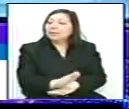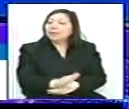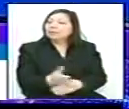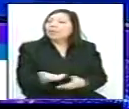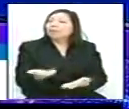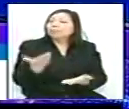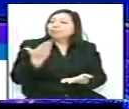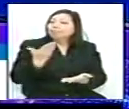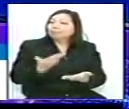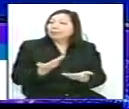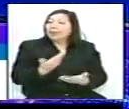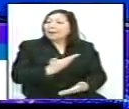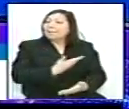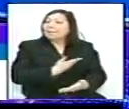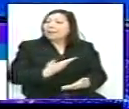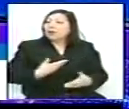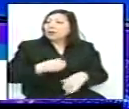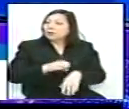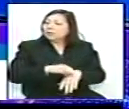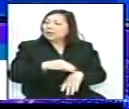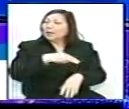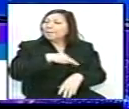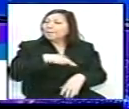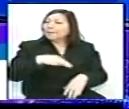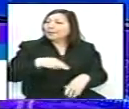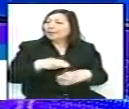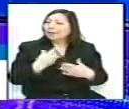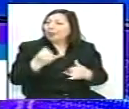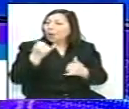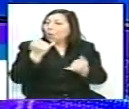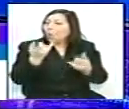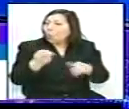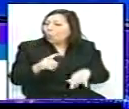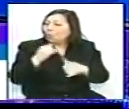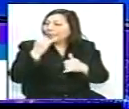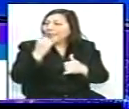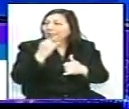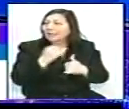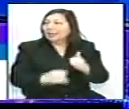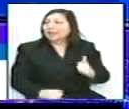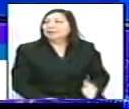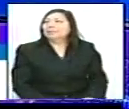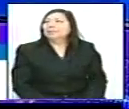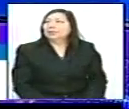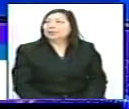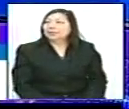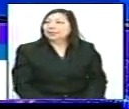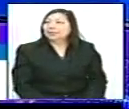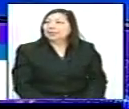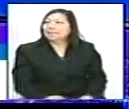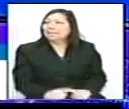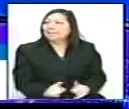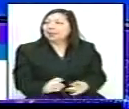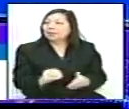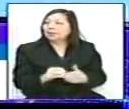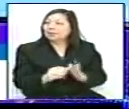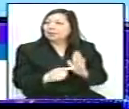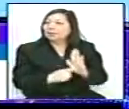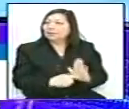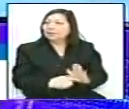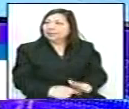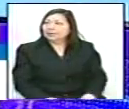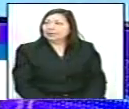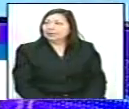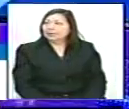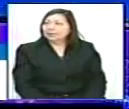a recibir al presidente del Consejo de Ministros una vez que culmine la votación. Sin embargo, también se presentó una moción